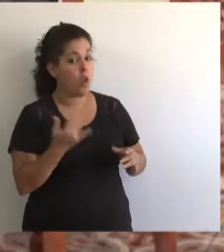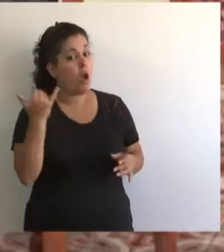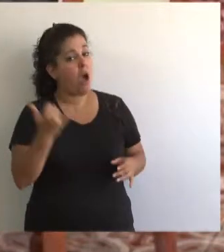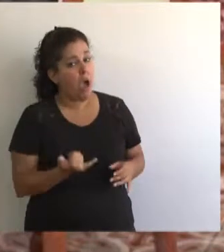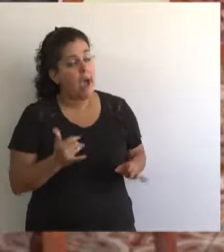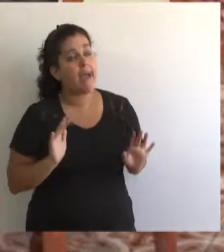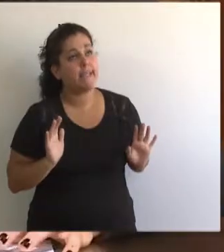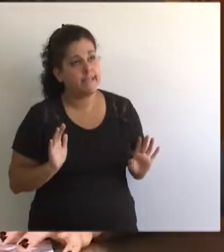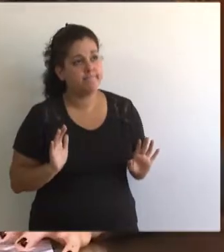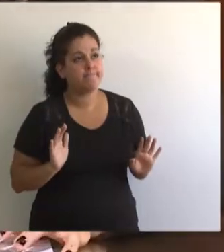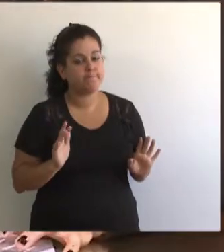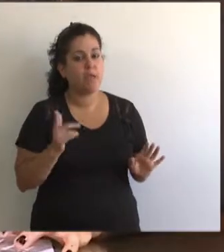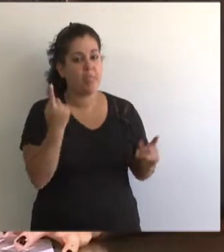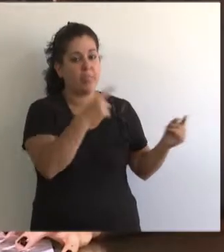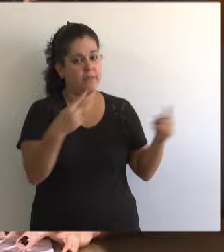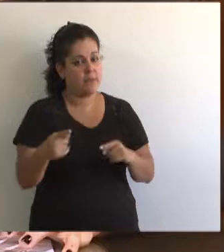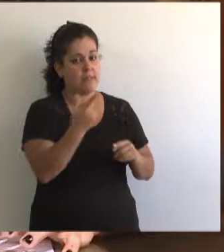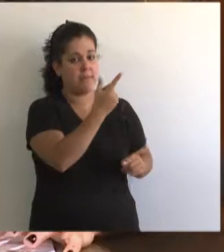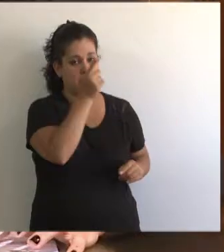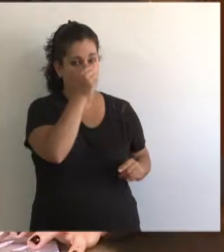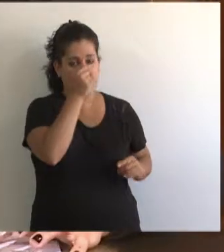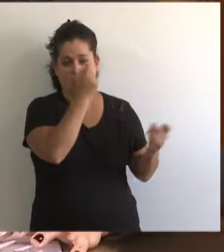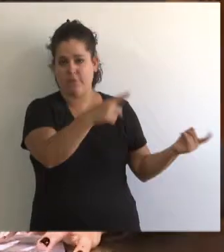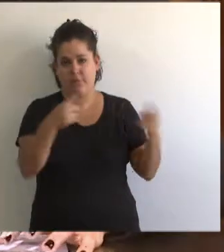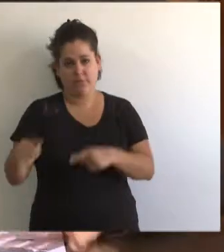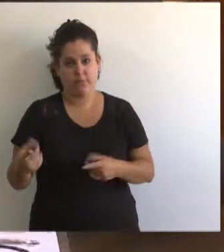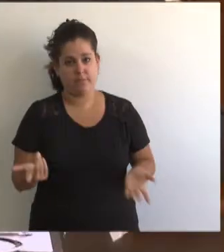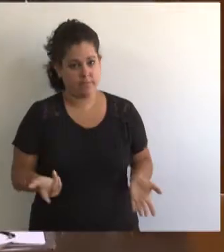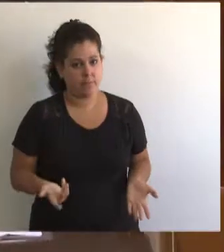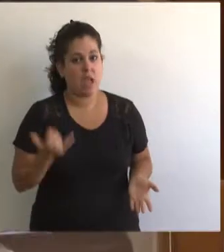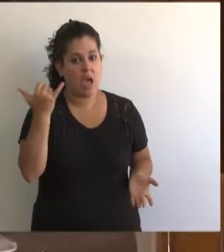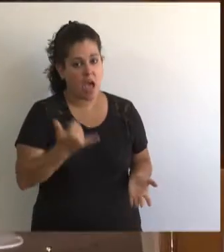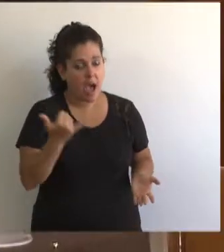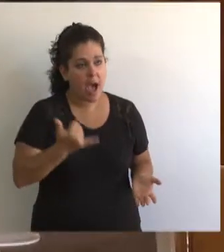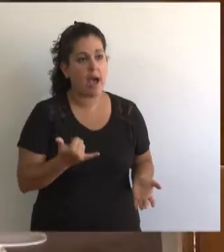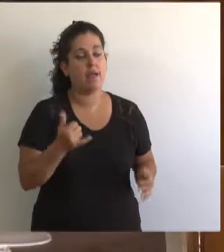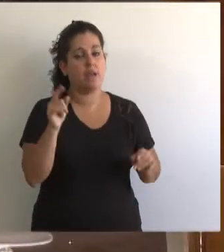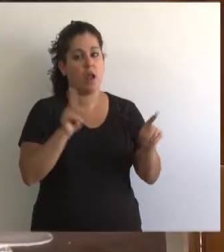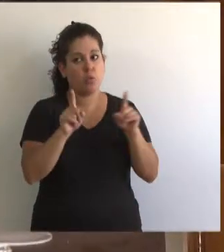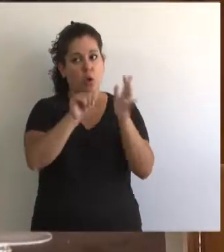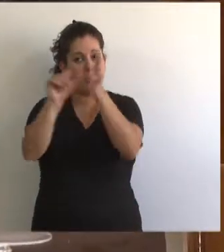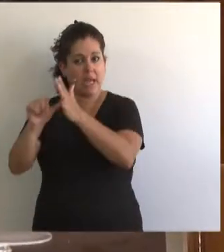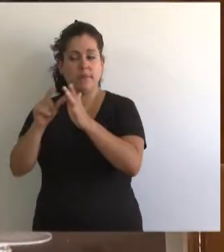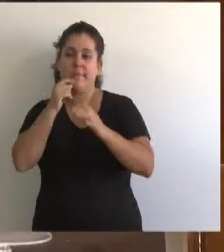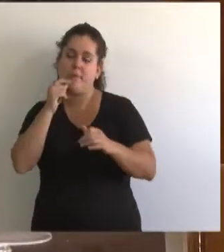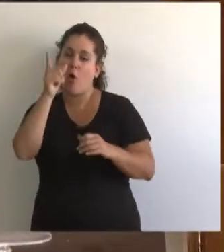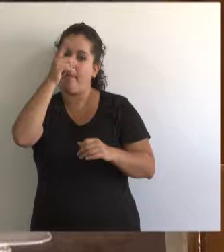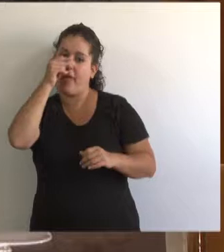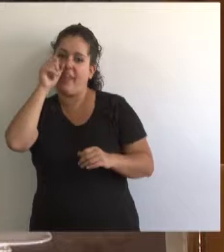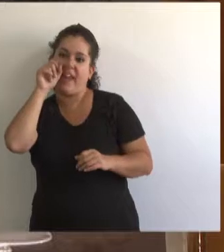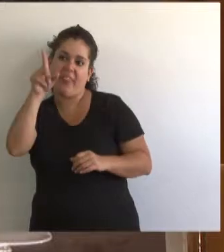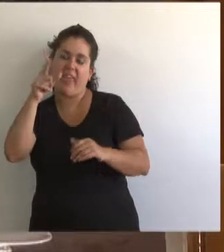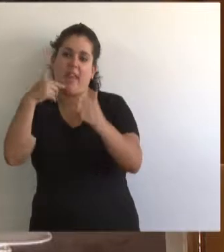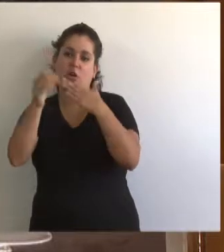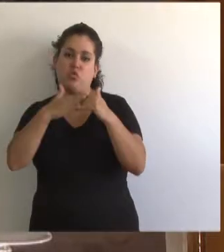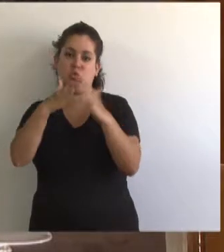veces. Bueno, hay distintos tipos de madera y hay países que han desarrollado la industria